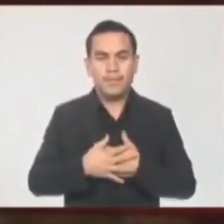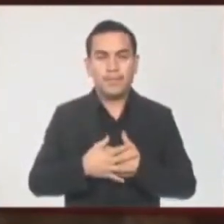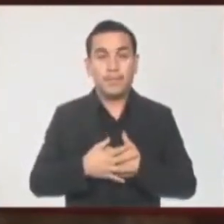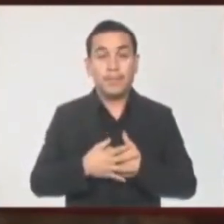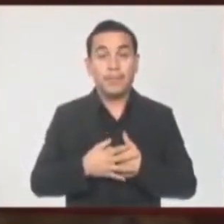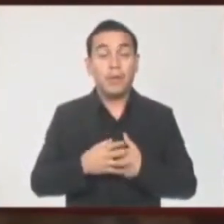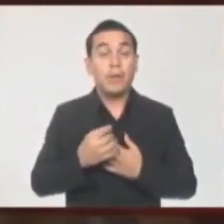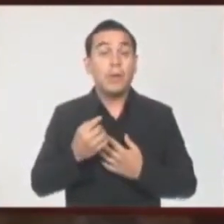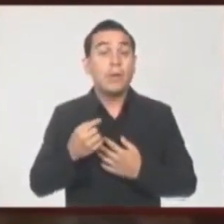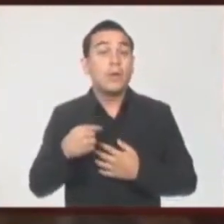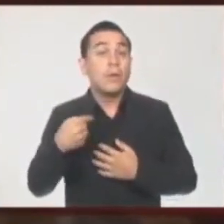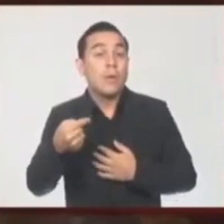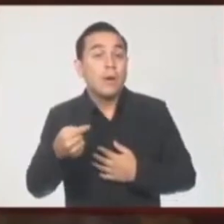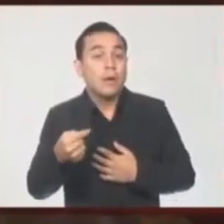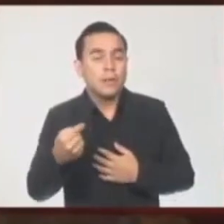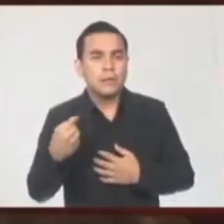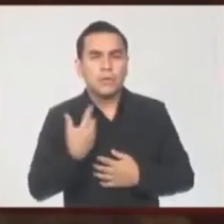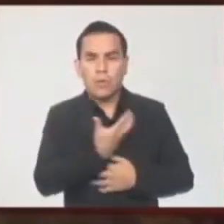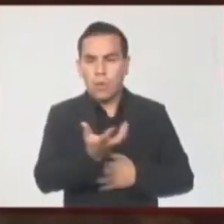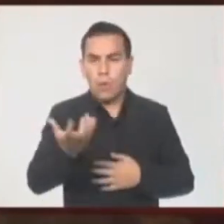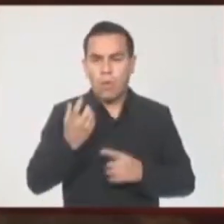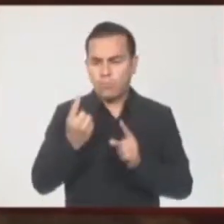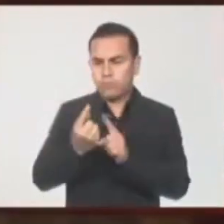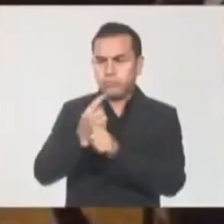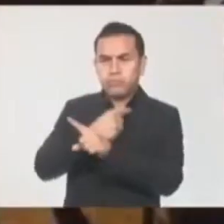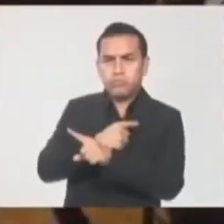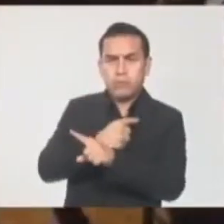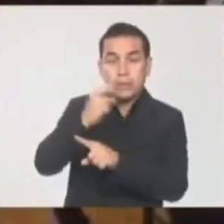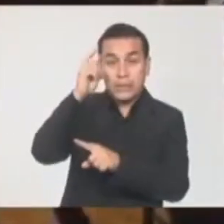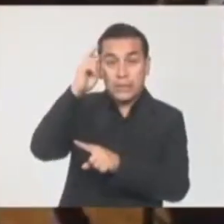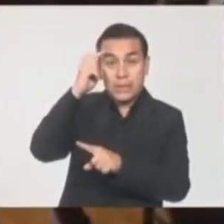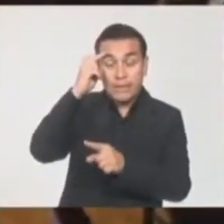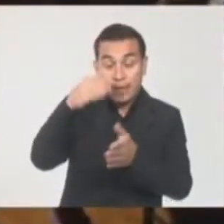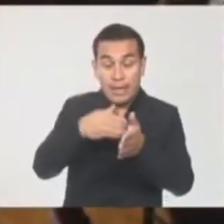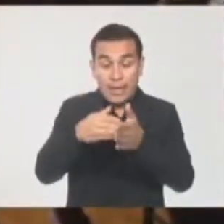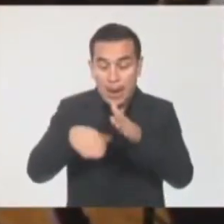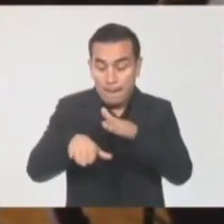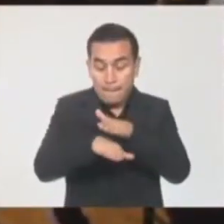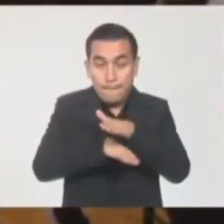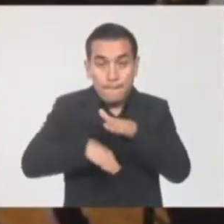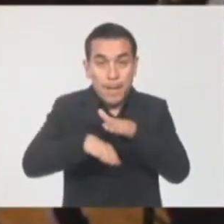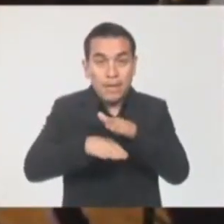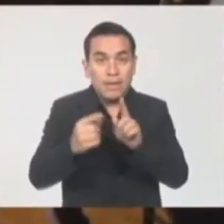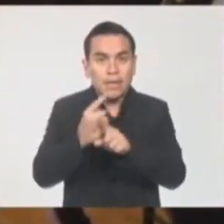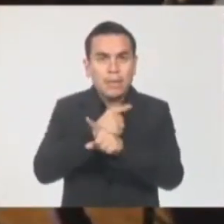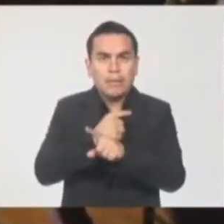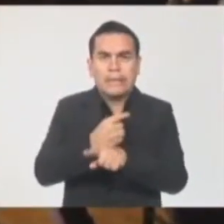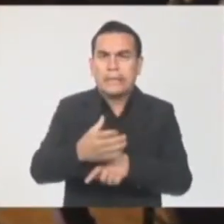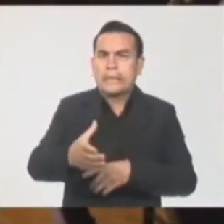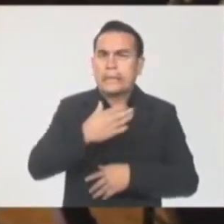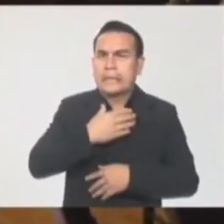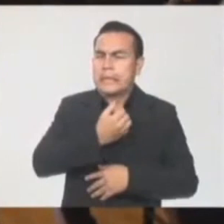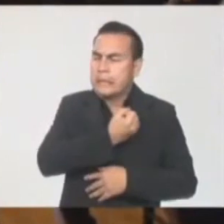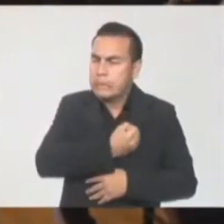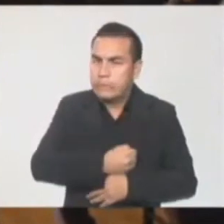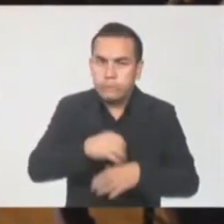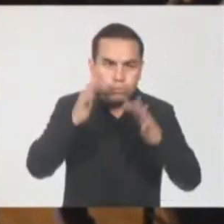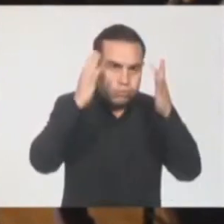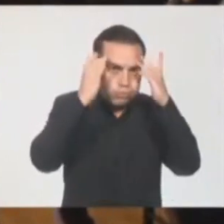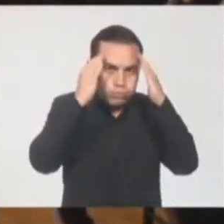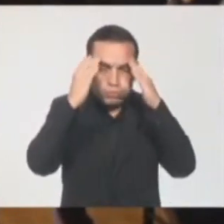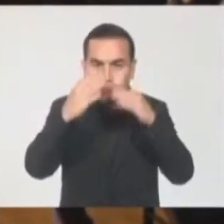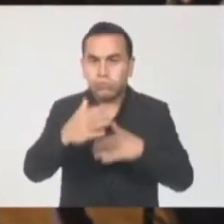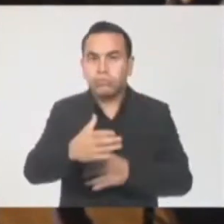Cuando las transformaciones no son cosméticas, hay que cortar los problemas de raíz. Puede que tengamos dolor, temor, preocupación y